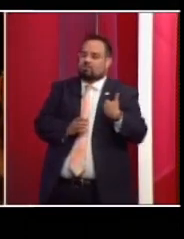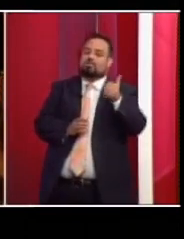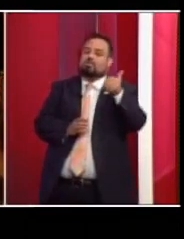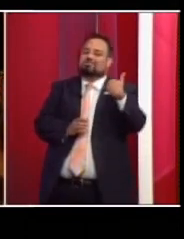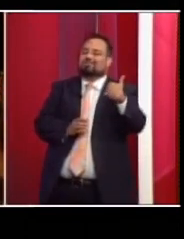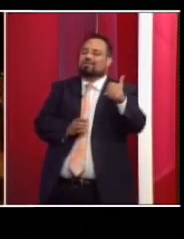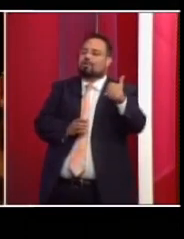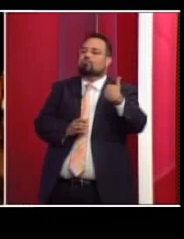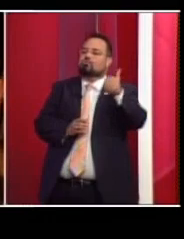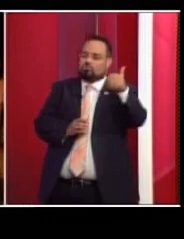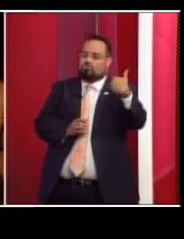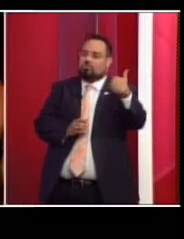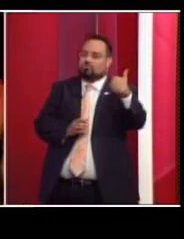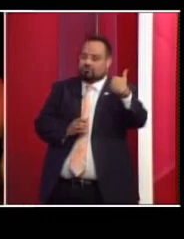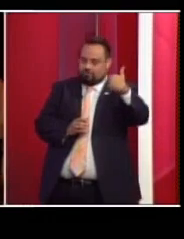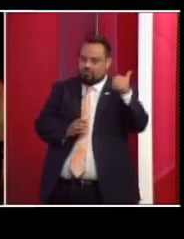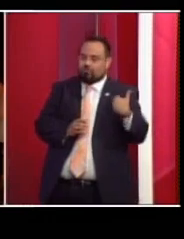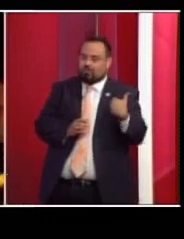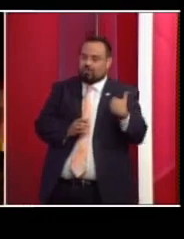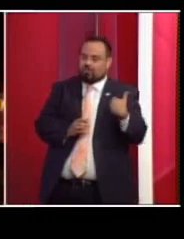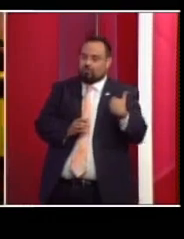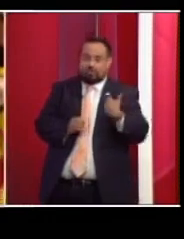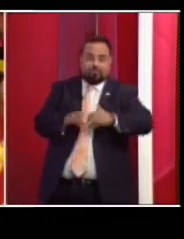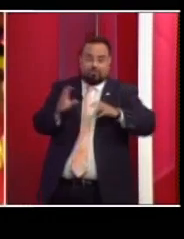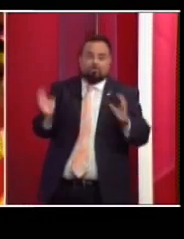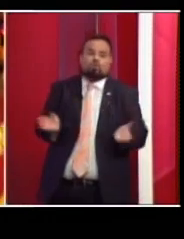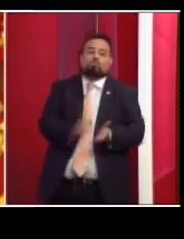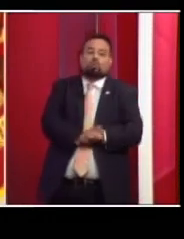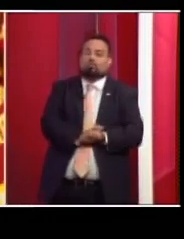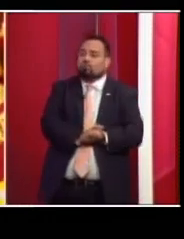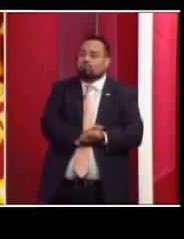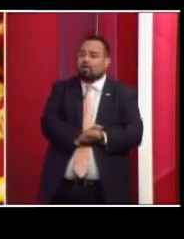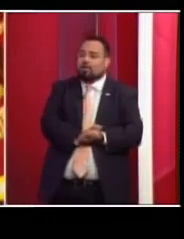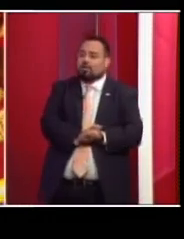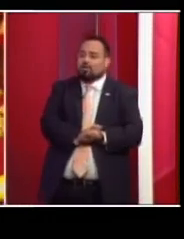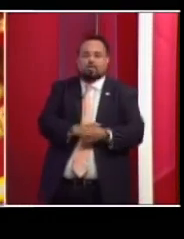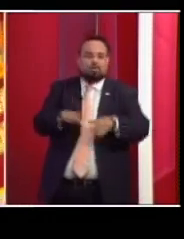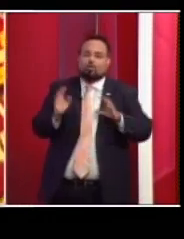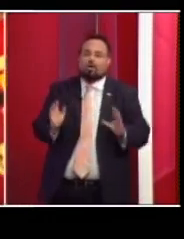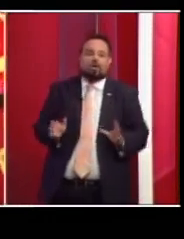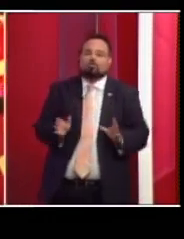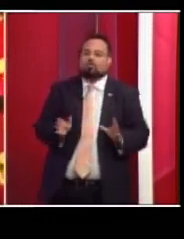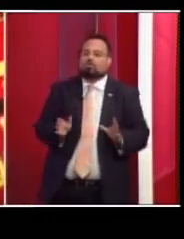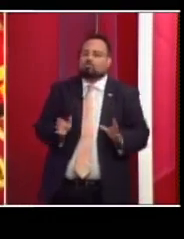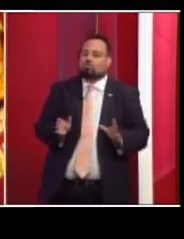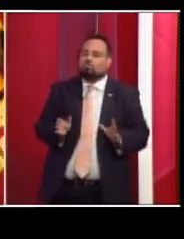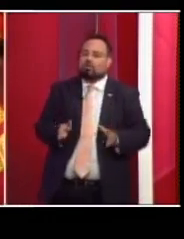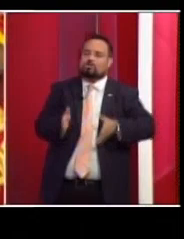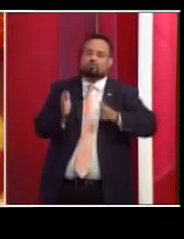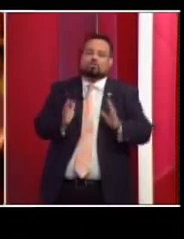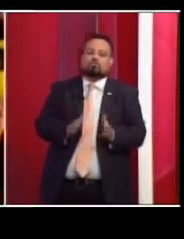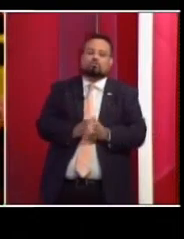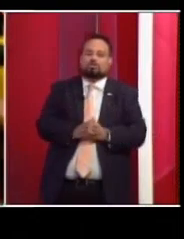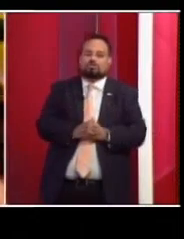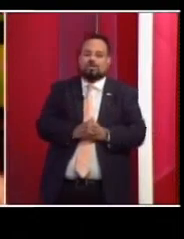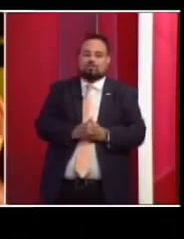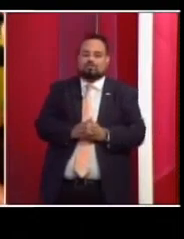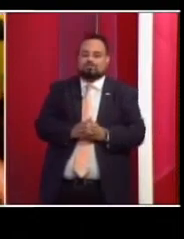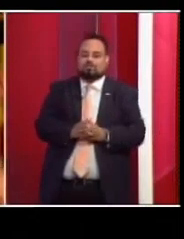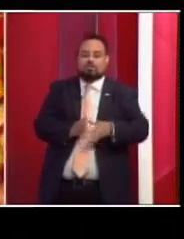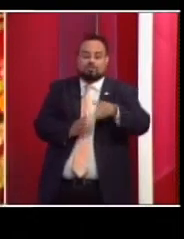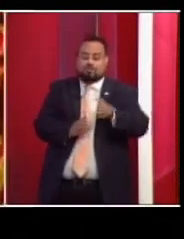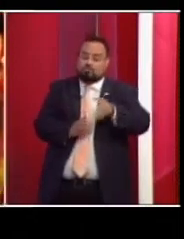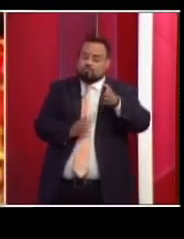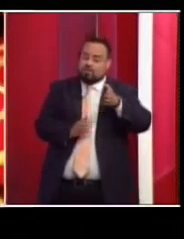se ha venido estancando y no sólo eso se ha venido quedando y se ha venido acomodando a lo que hay y lo que hay no es lo correcto ni es lo deseable